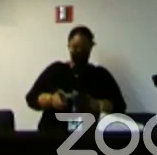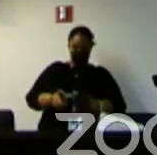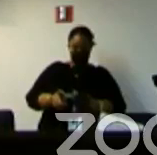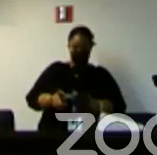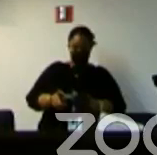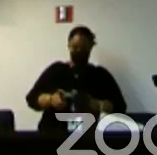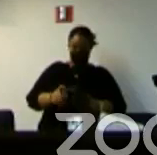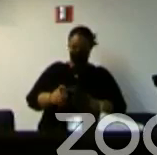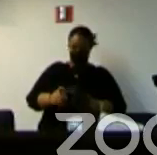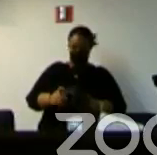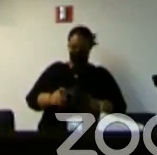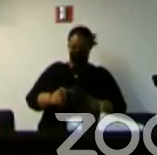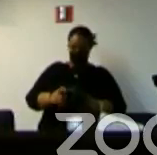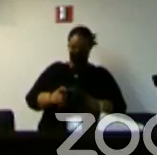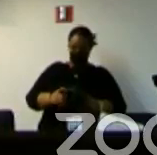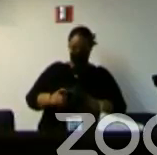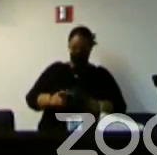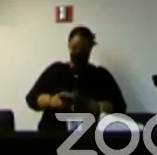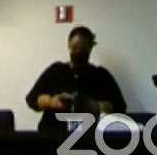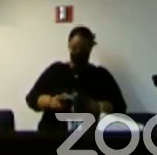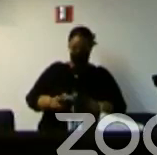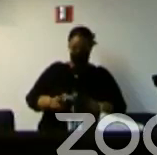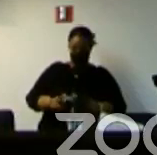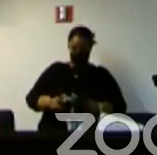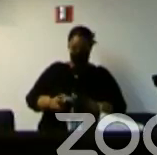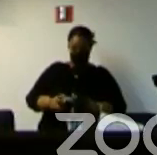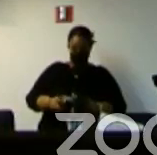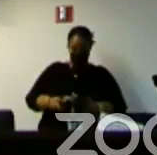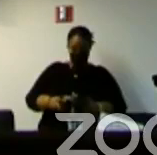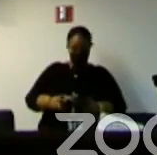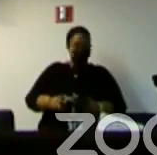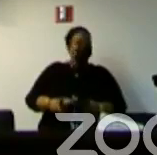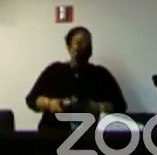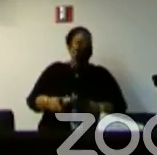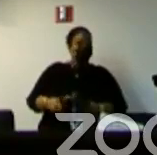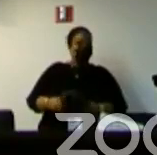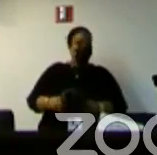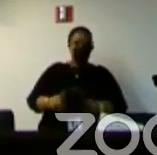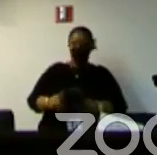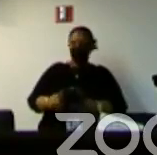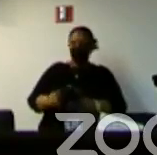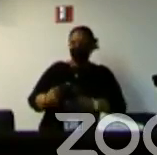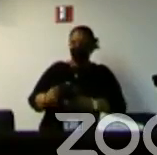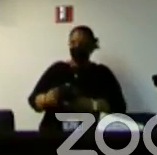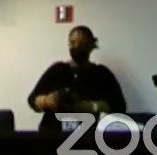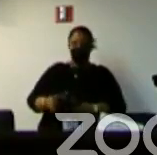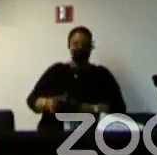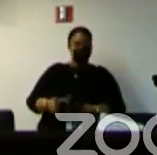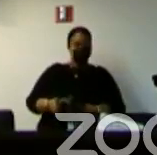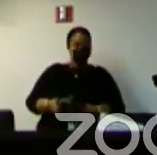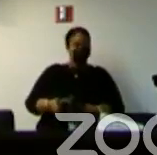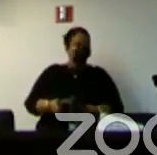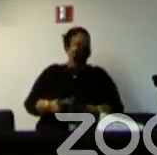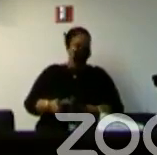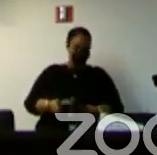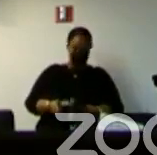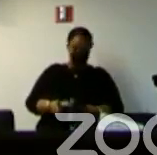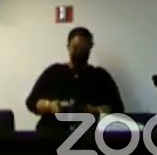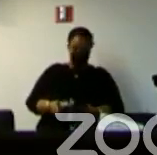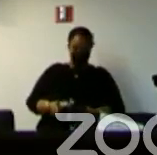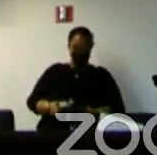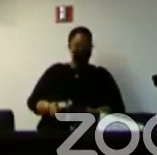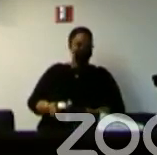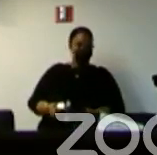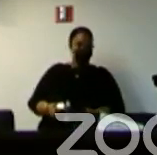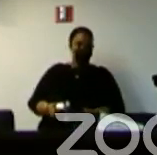en María... Y aunque en el terremoto solamente las unidades de Costa Sur fueron afectadas, eso no